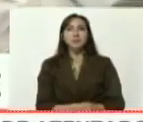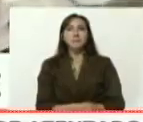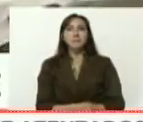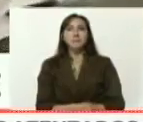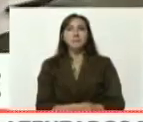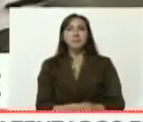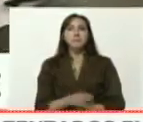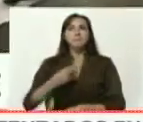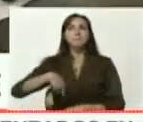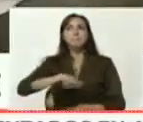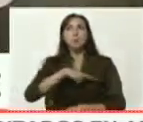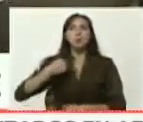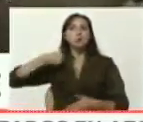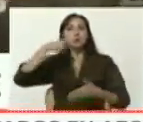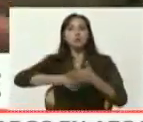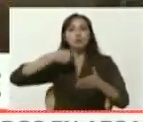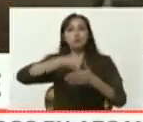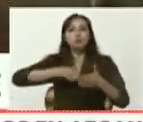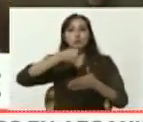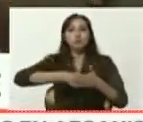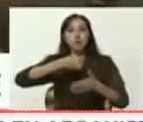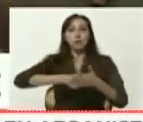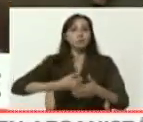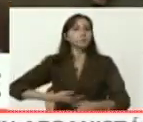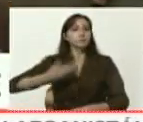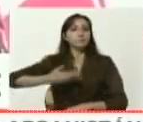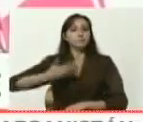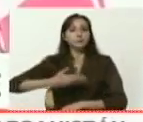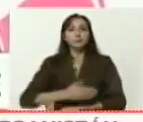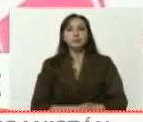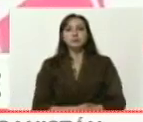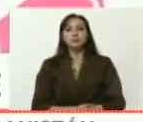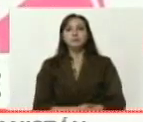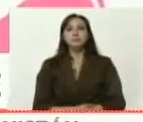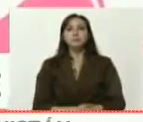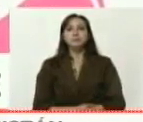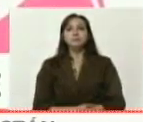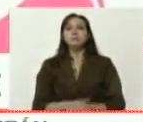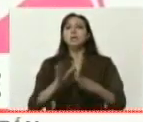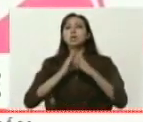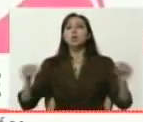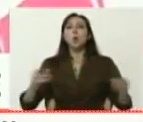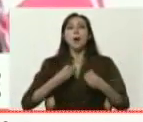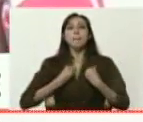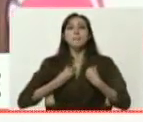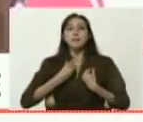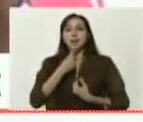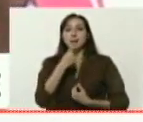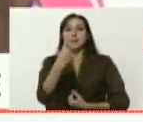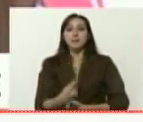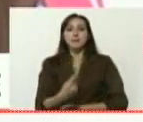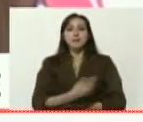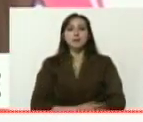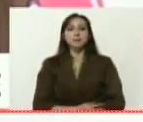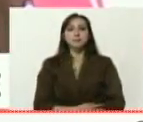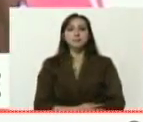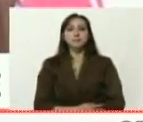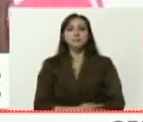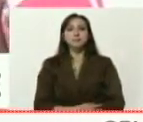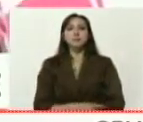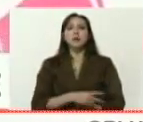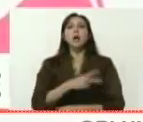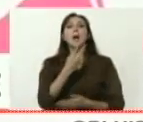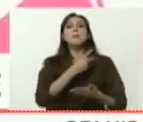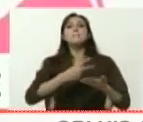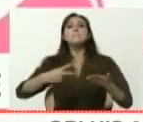Nuestro luchador imprescindible de toda la vida, a decir del poeta